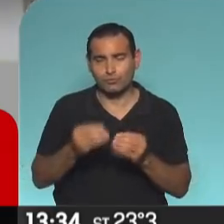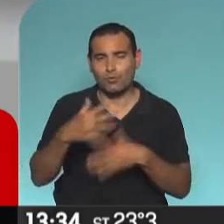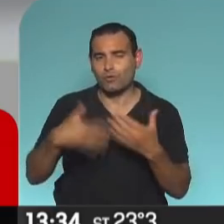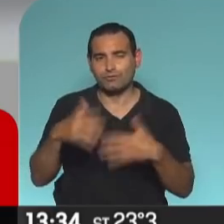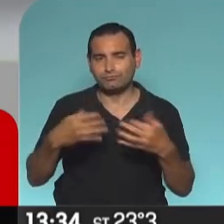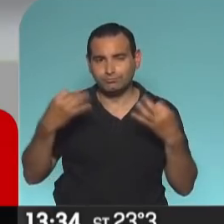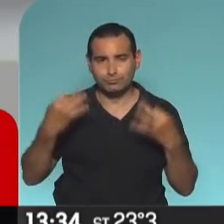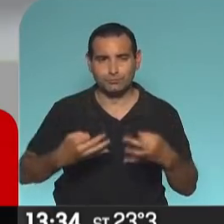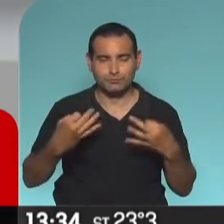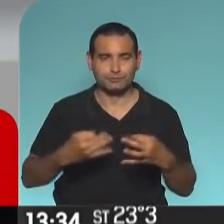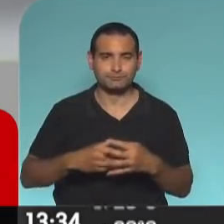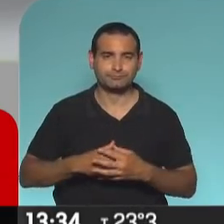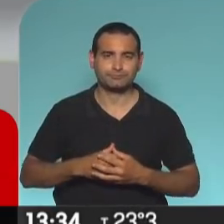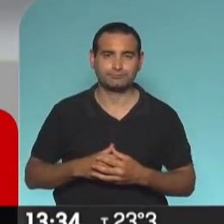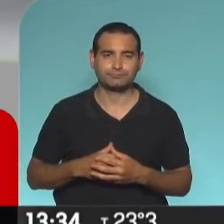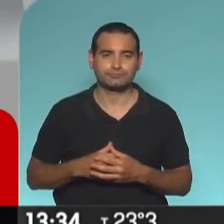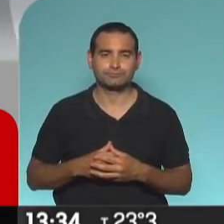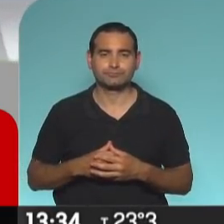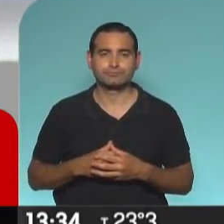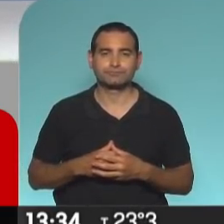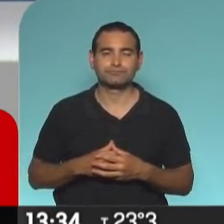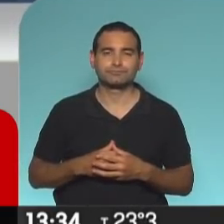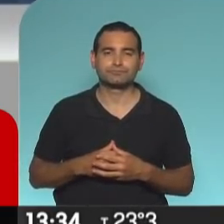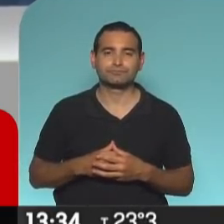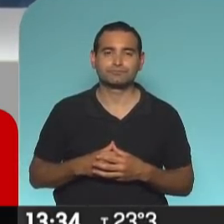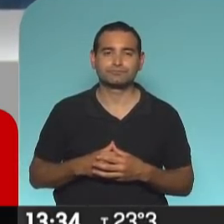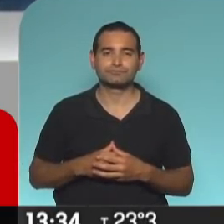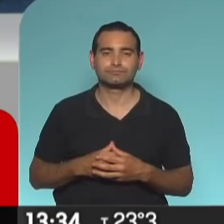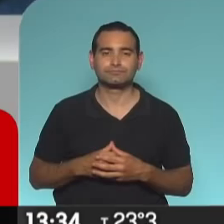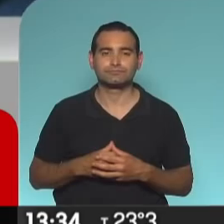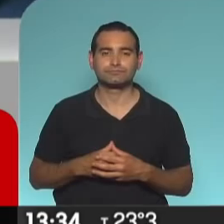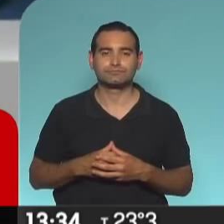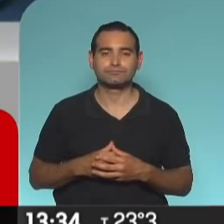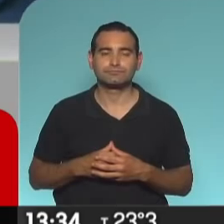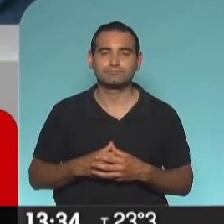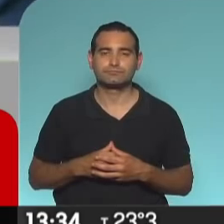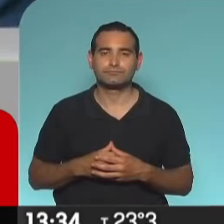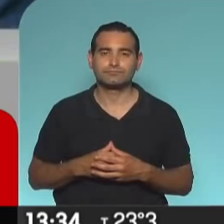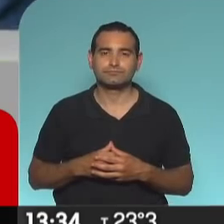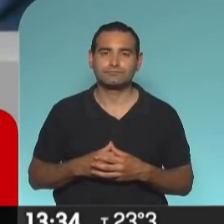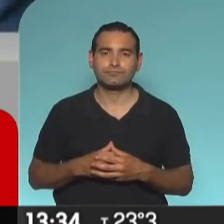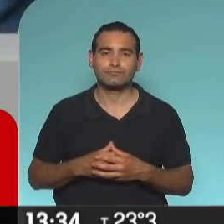jugador, por eso vuelvo a lo que te dije al comienzo. Único.